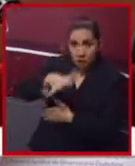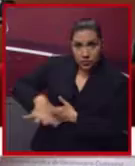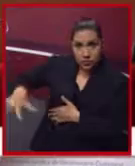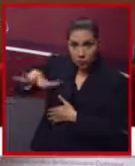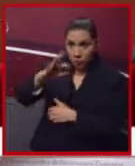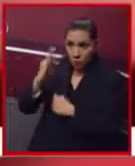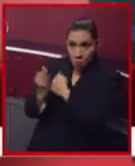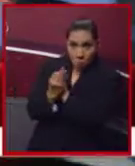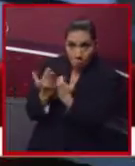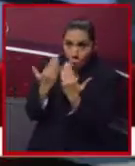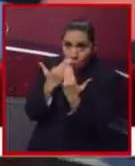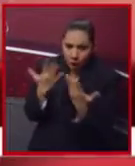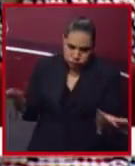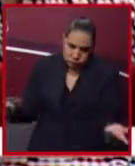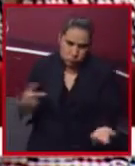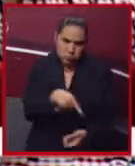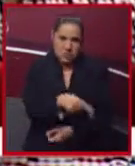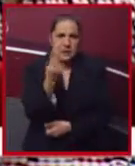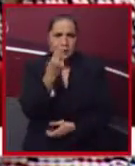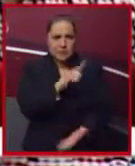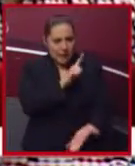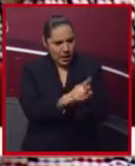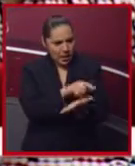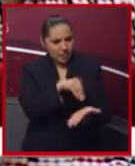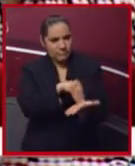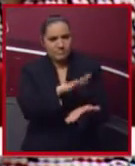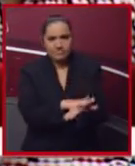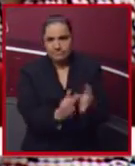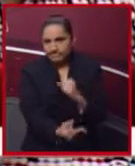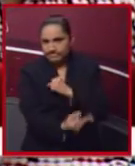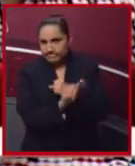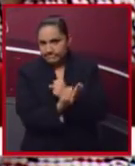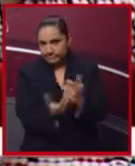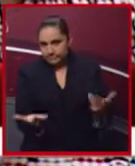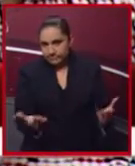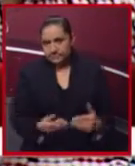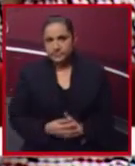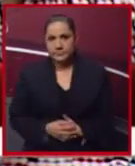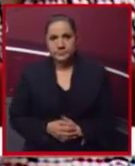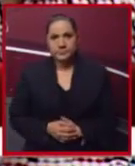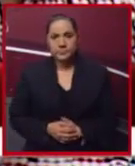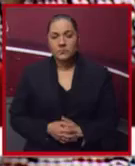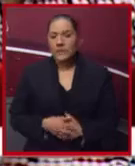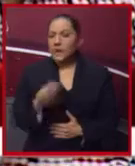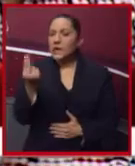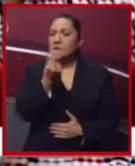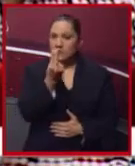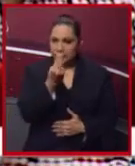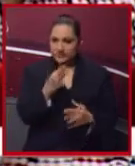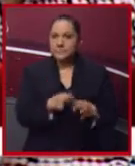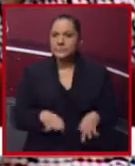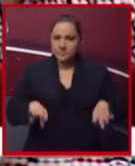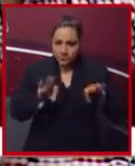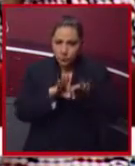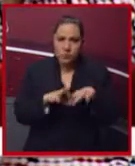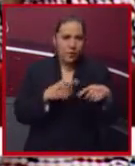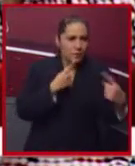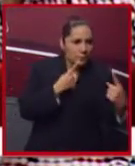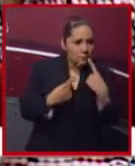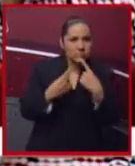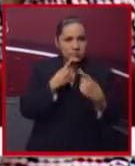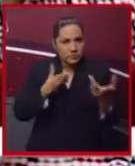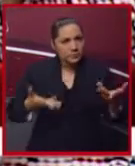nos proteja. Me parece que es fundamental que la discusión vaya en esta línea.